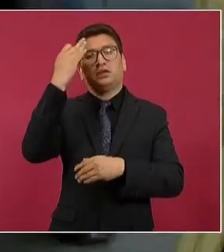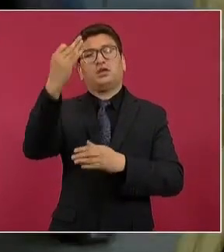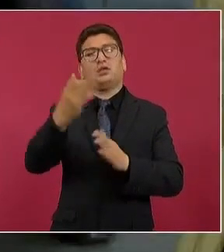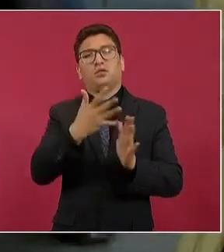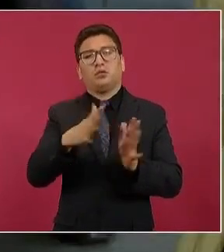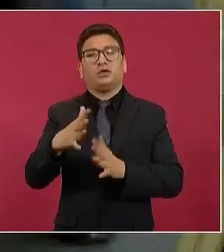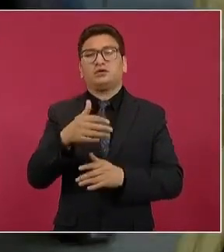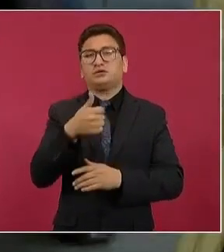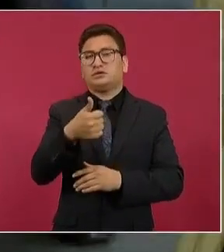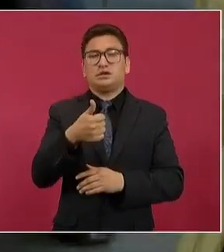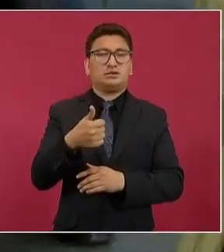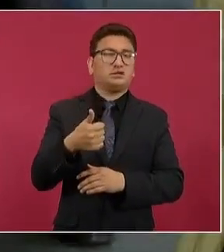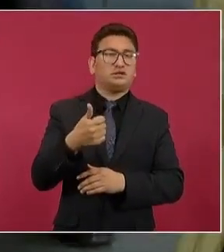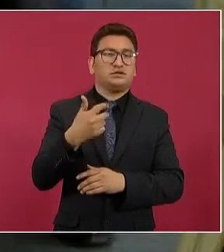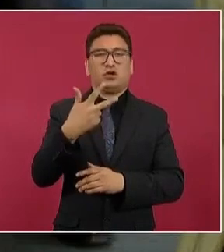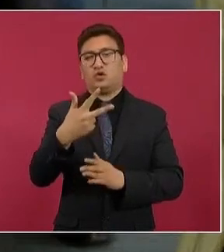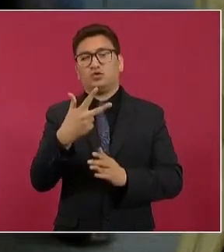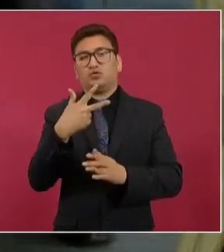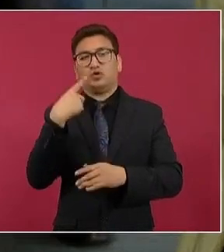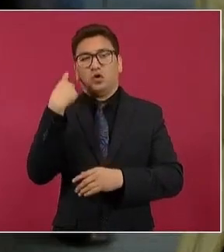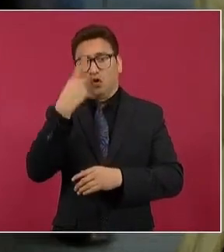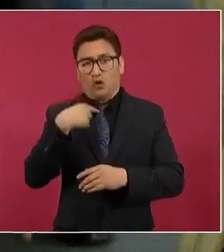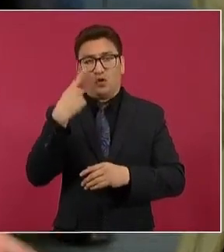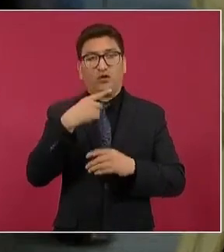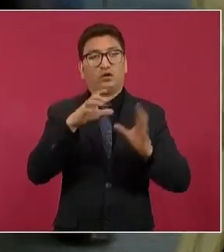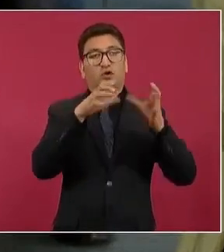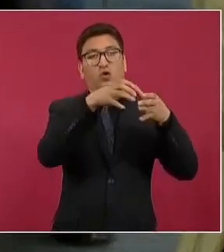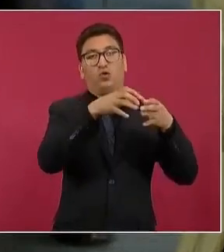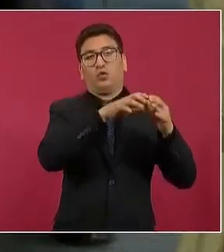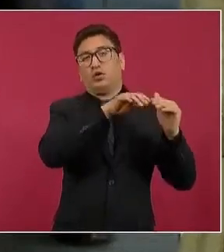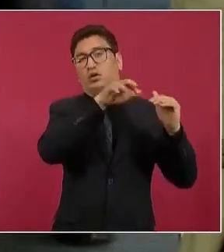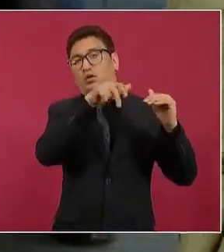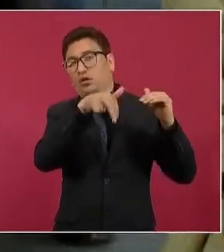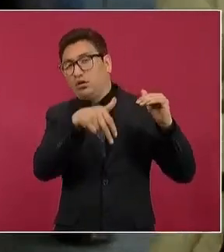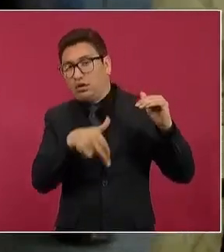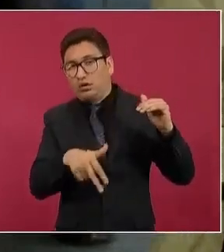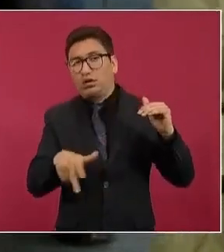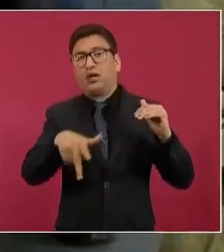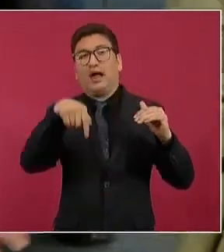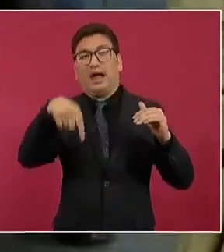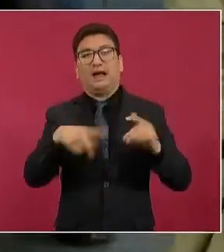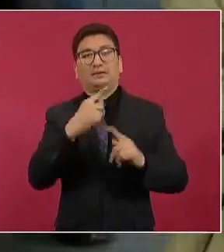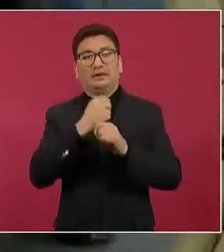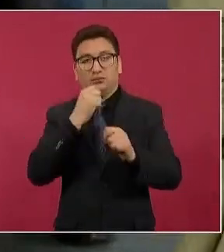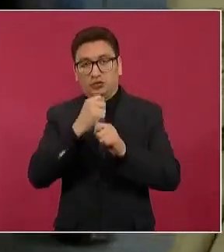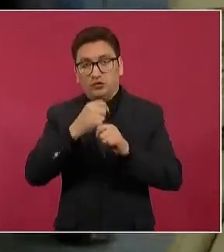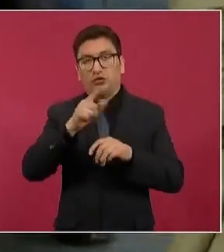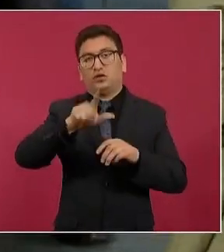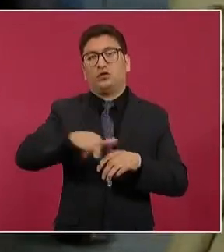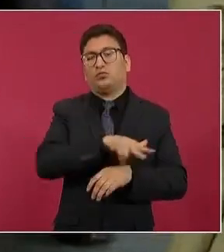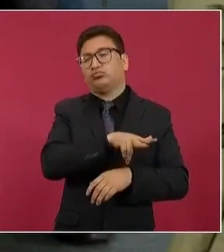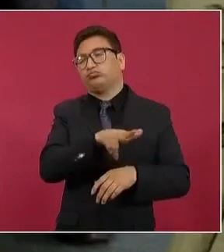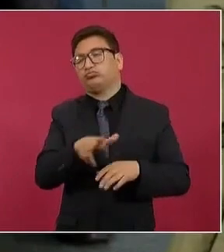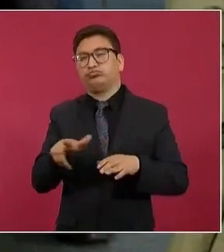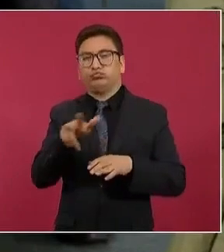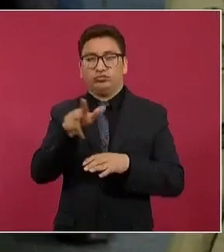entre 6 y 8 horas de bajar de las comunidades a un lugar en donde haya transporte y de ahí llevarlos a lugares en donde puedan ser